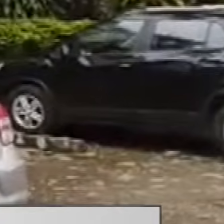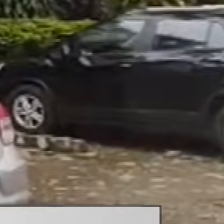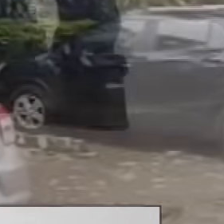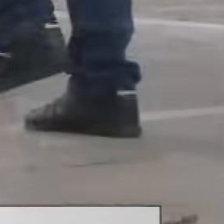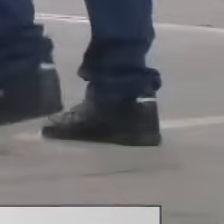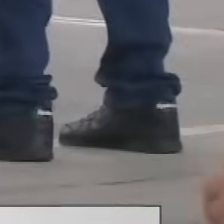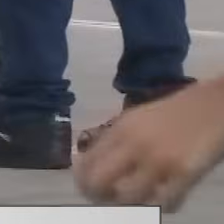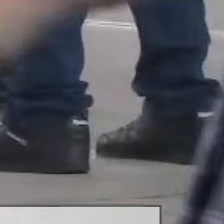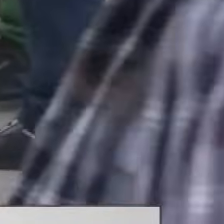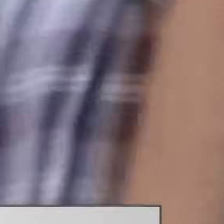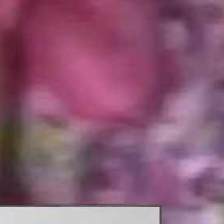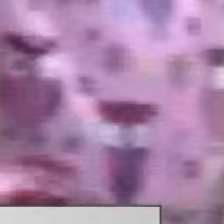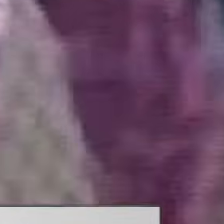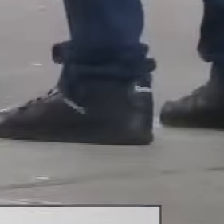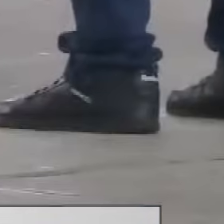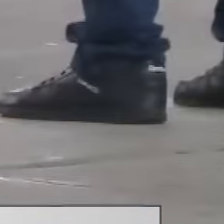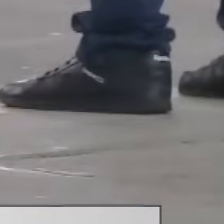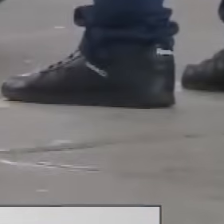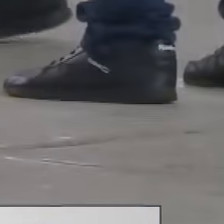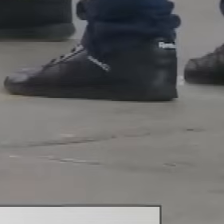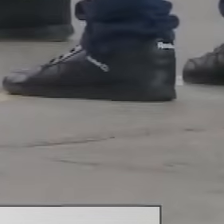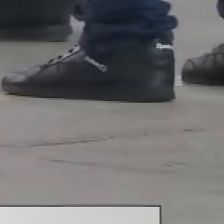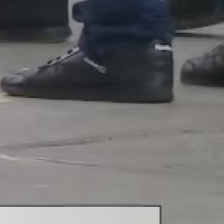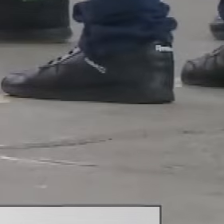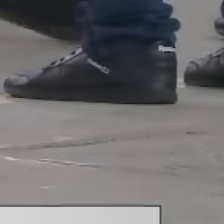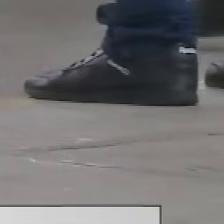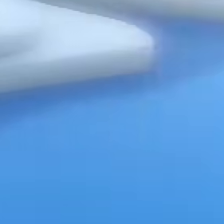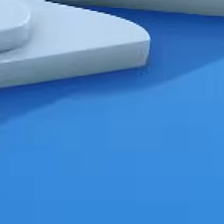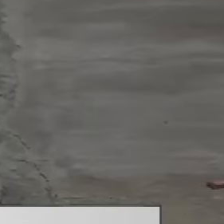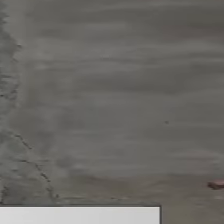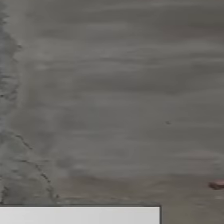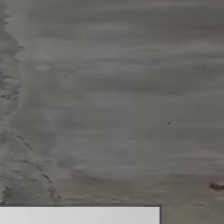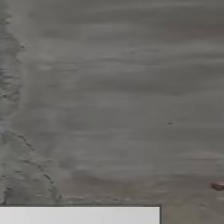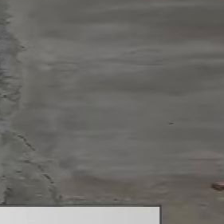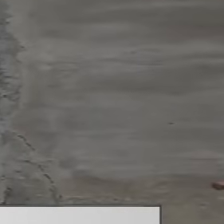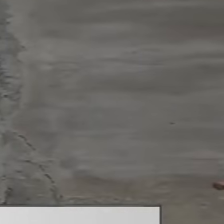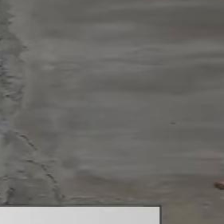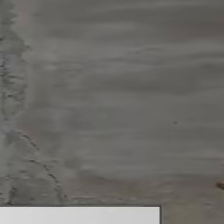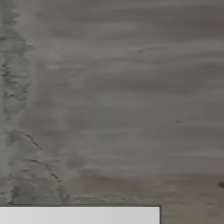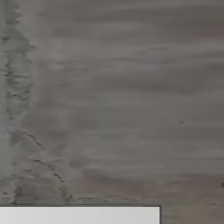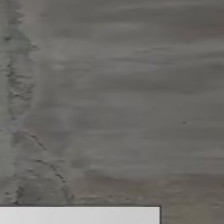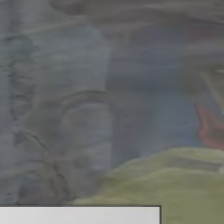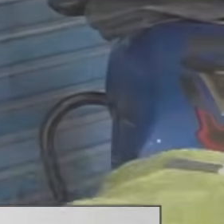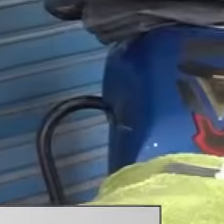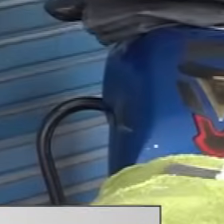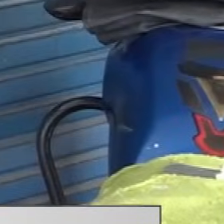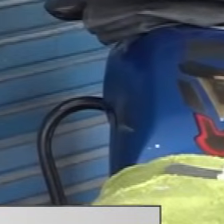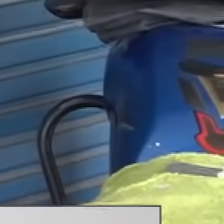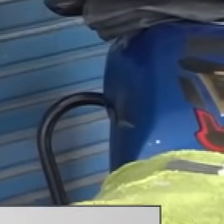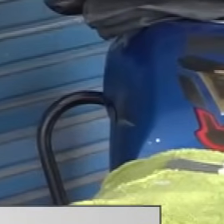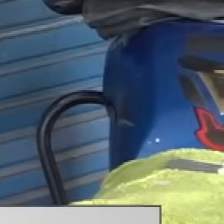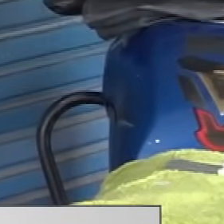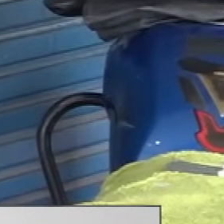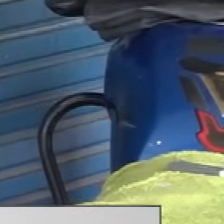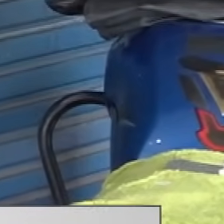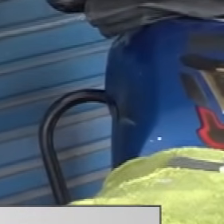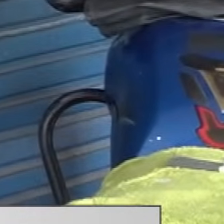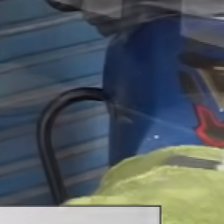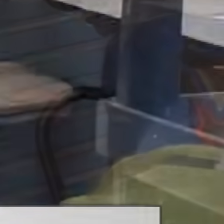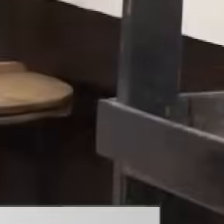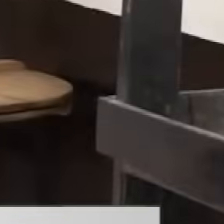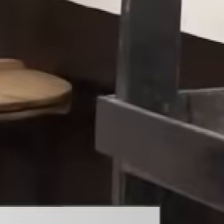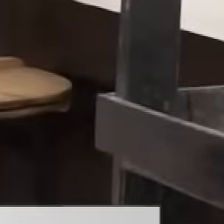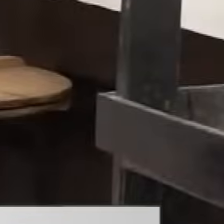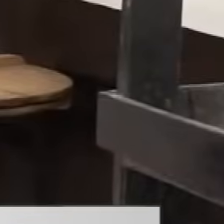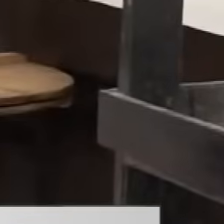Cauca preocupa a las autoridades. ¿Cuáles son los motivos? 4 personas resultaron heridas en 2 ataques armados